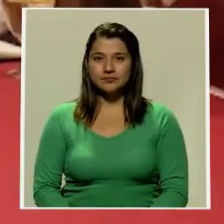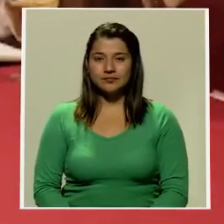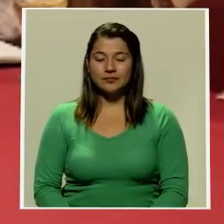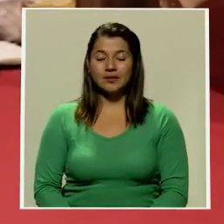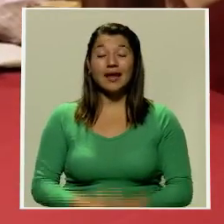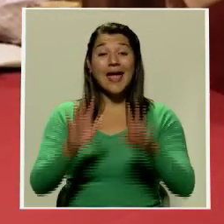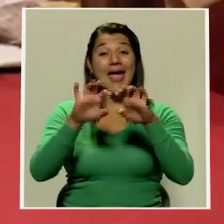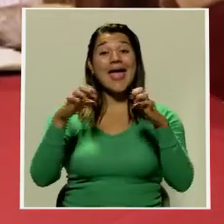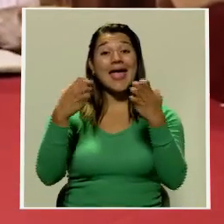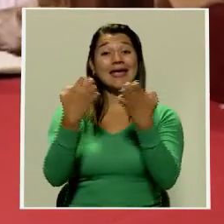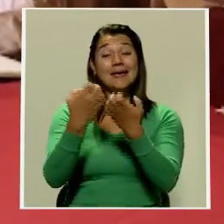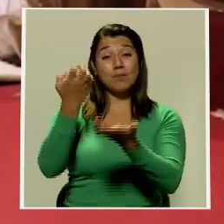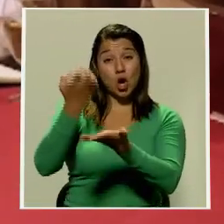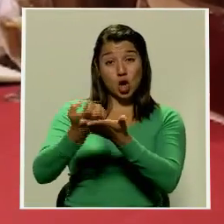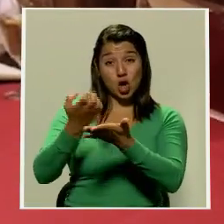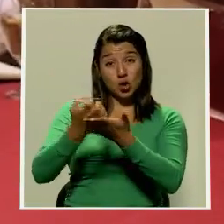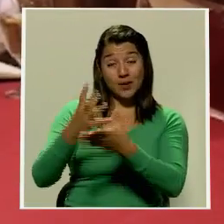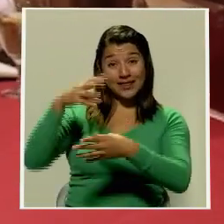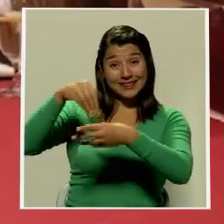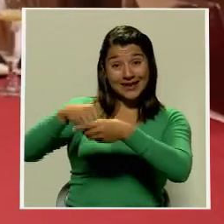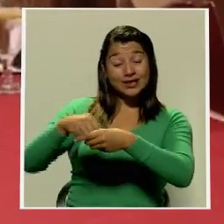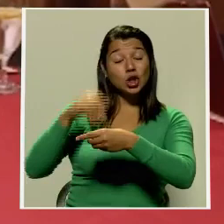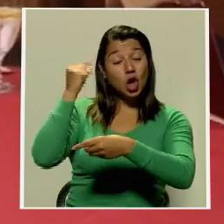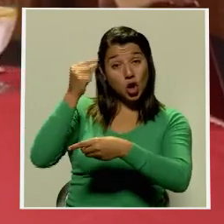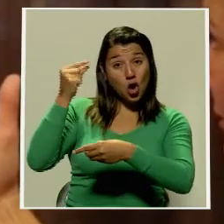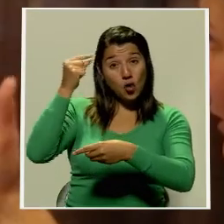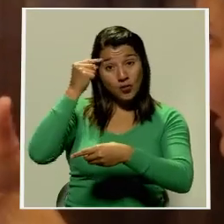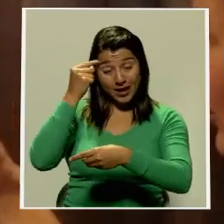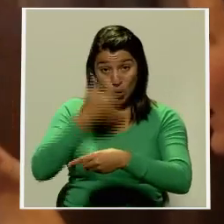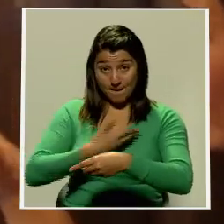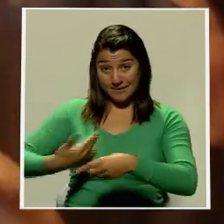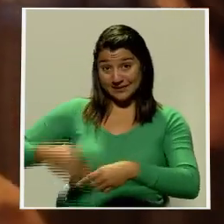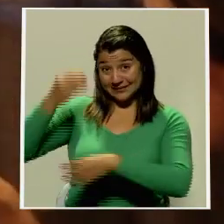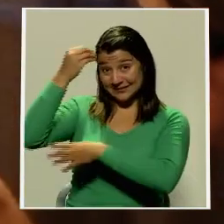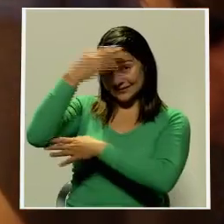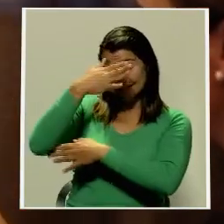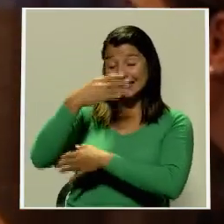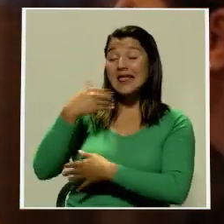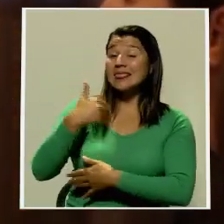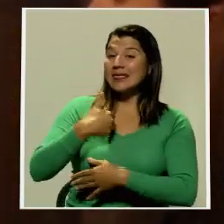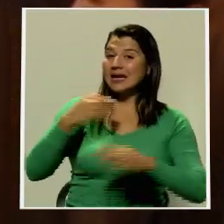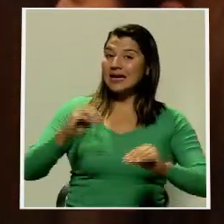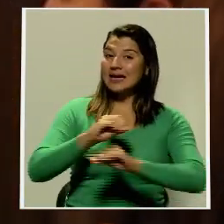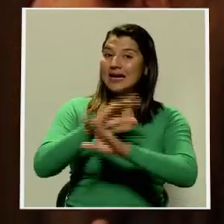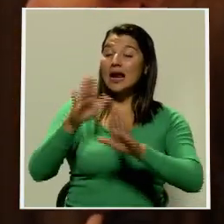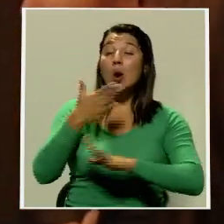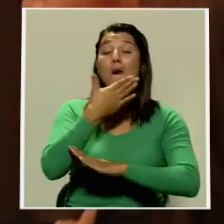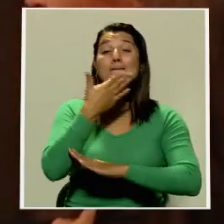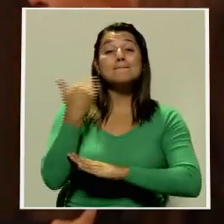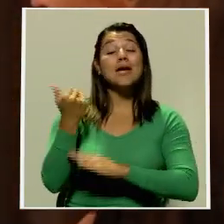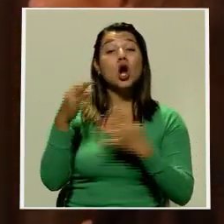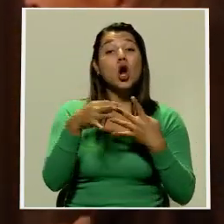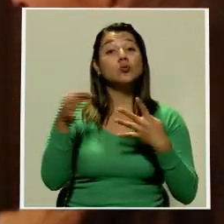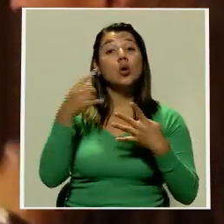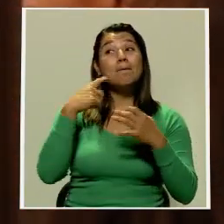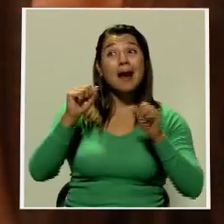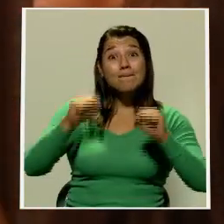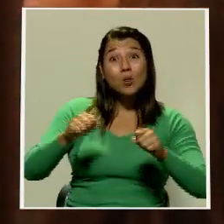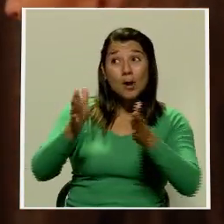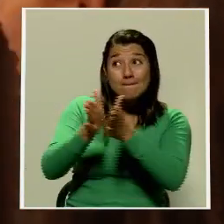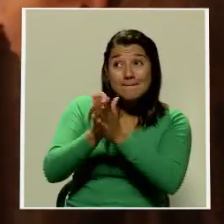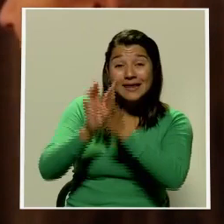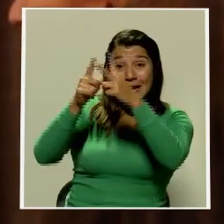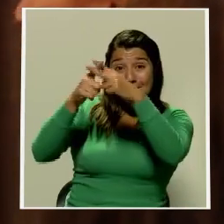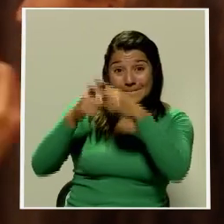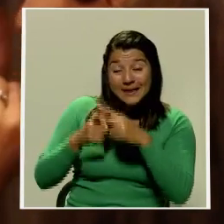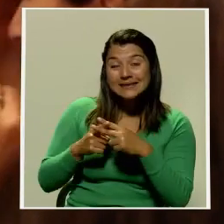El equipo económico de la administración Alvarado Quesada tiene claro que la mejor alternativa para obtener un crédito y subsanar los